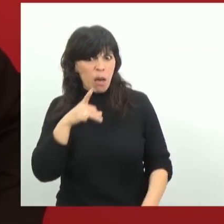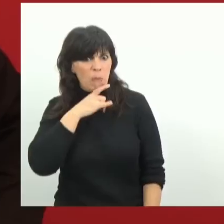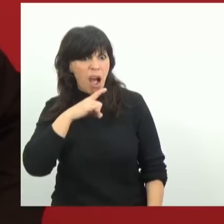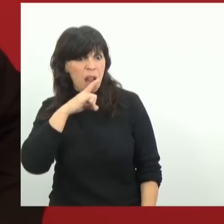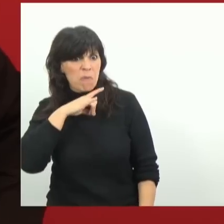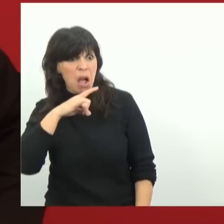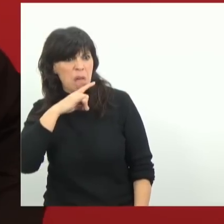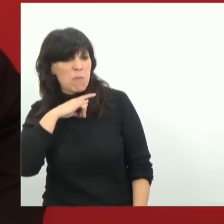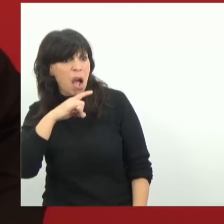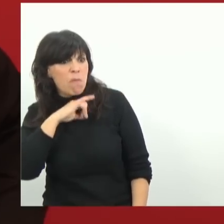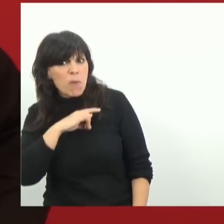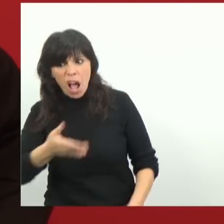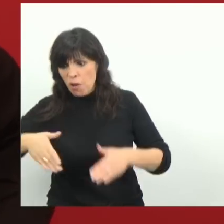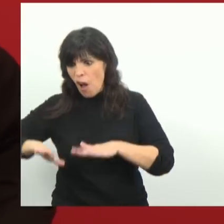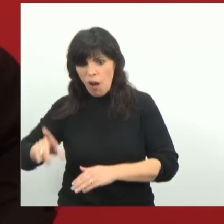Porque Él te da